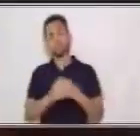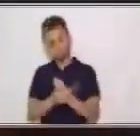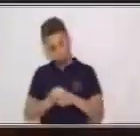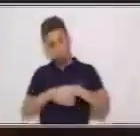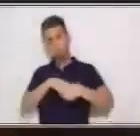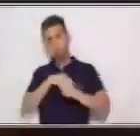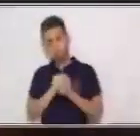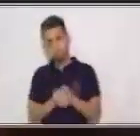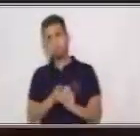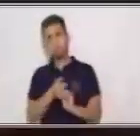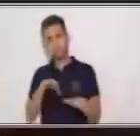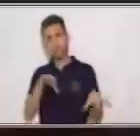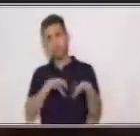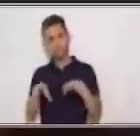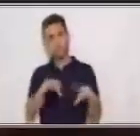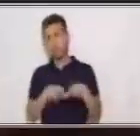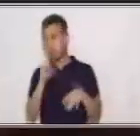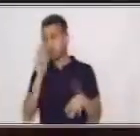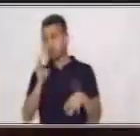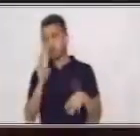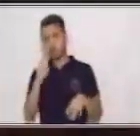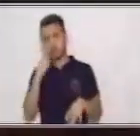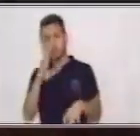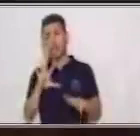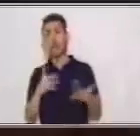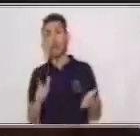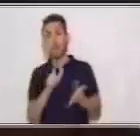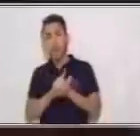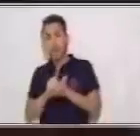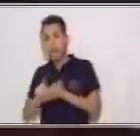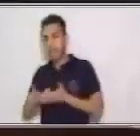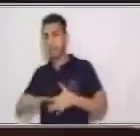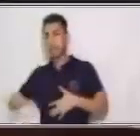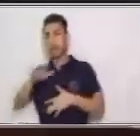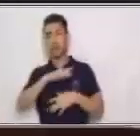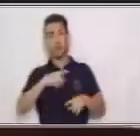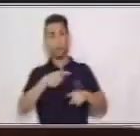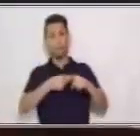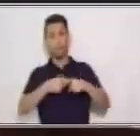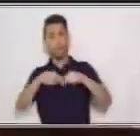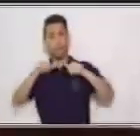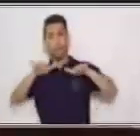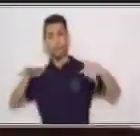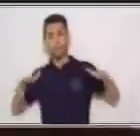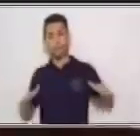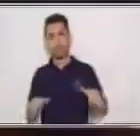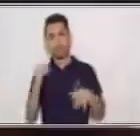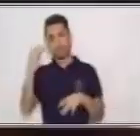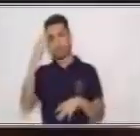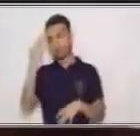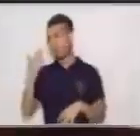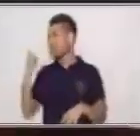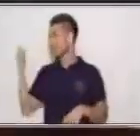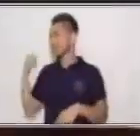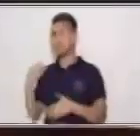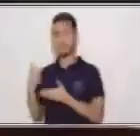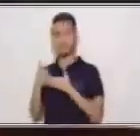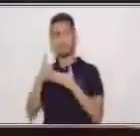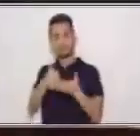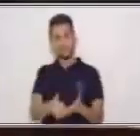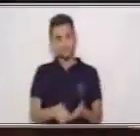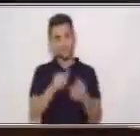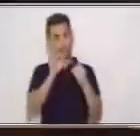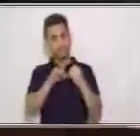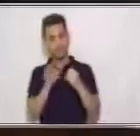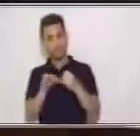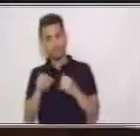estas actividades siempre viendo el bienestar del medio ambiente. Agradecemos a Mauricio, quien nos estuvo